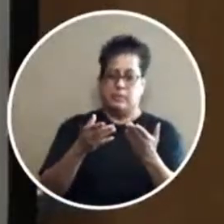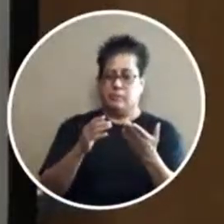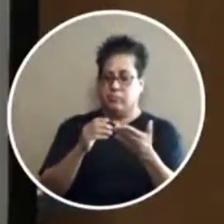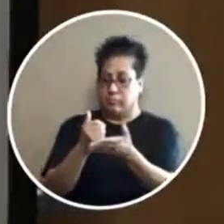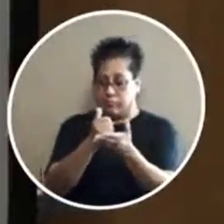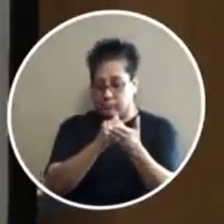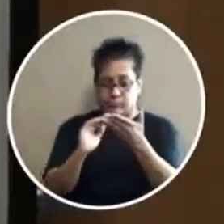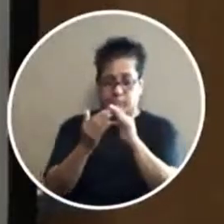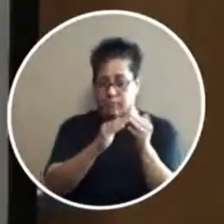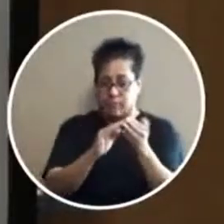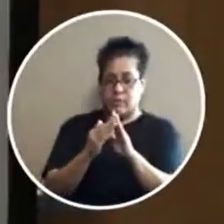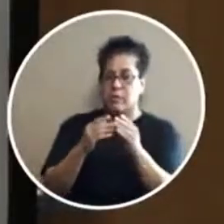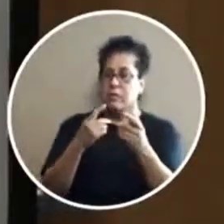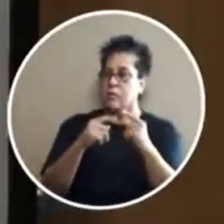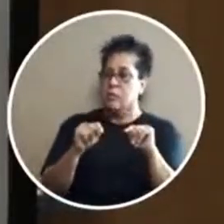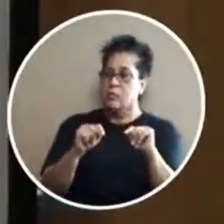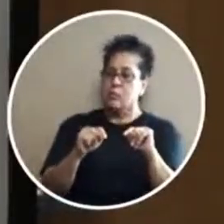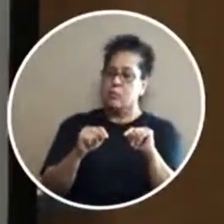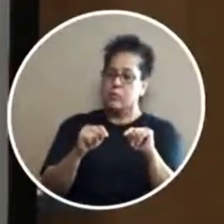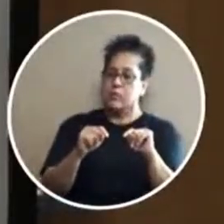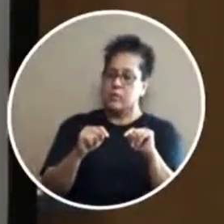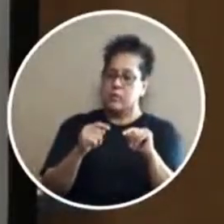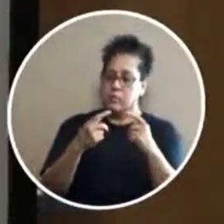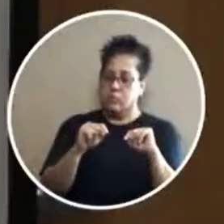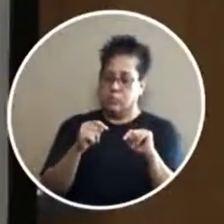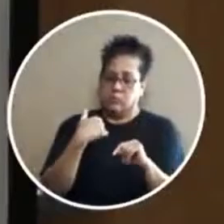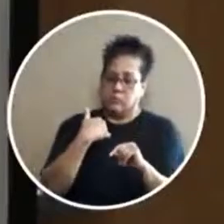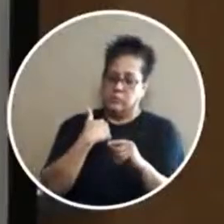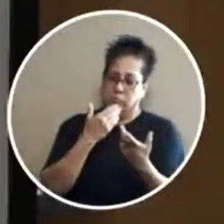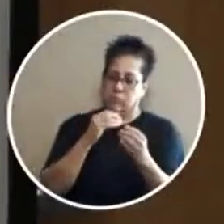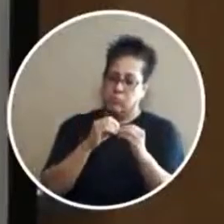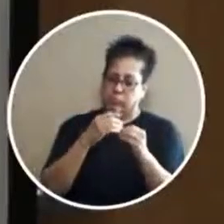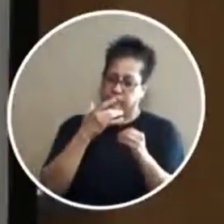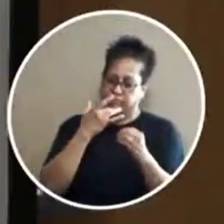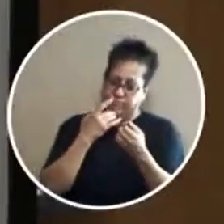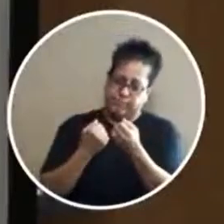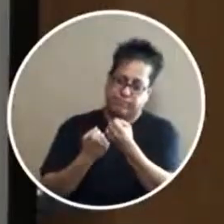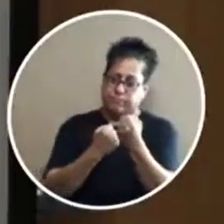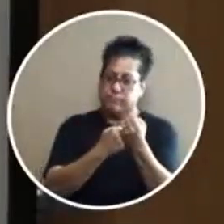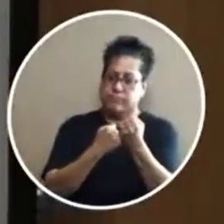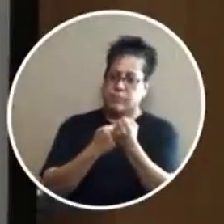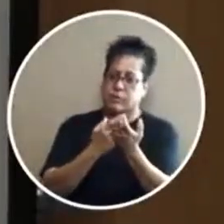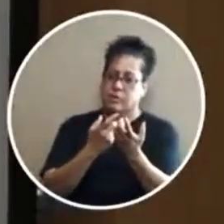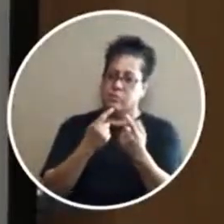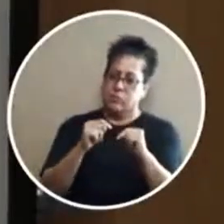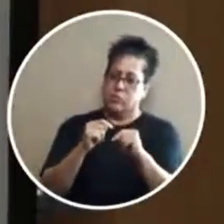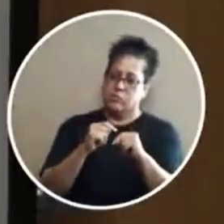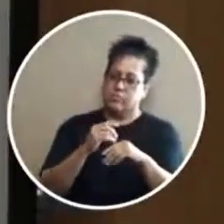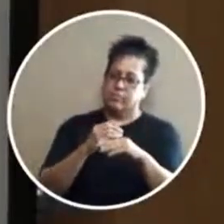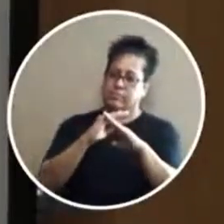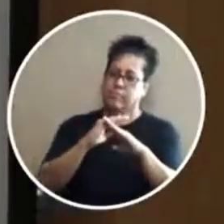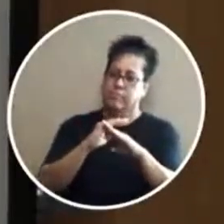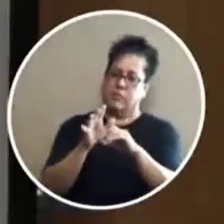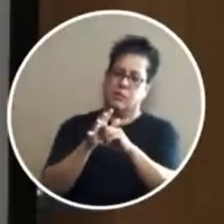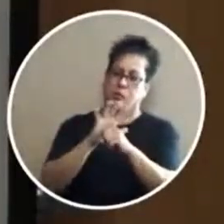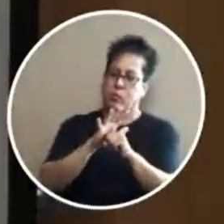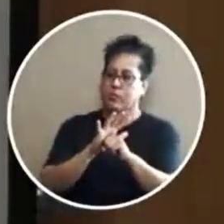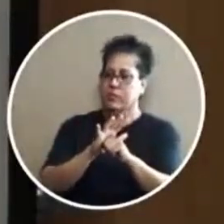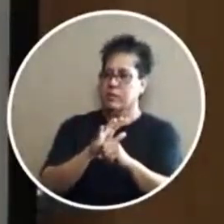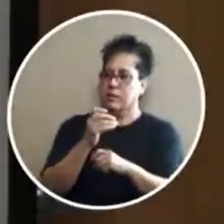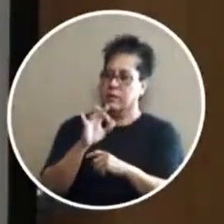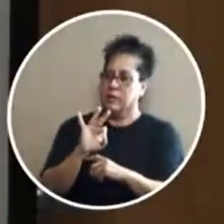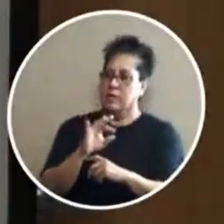comunidad para poder avanzar de una manera más favorable en detener la infección del virus del